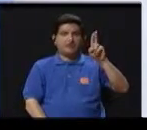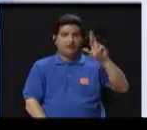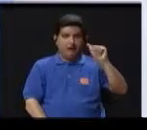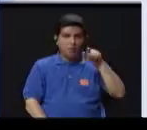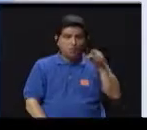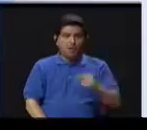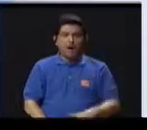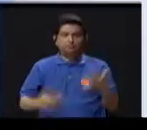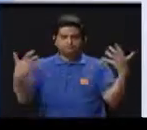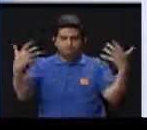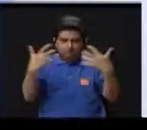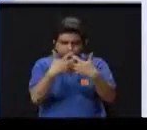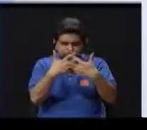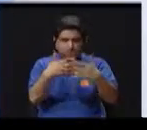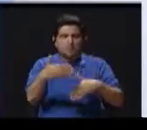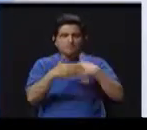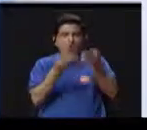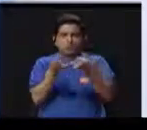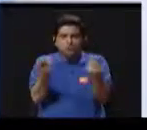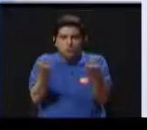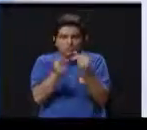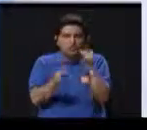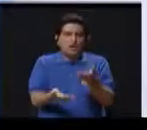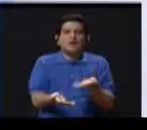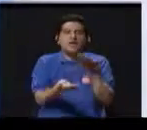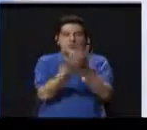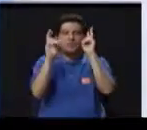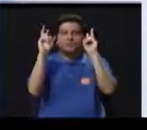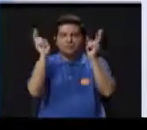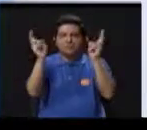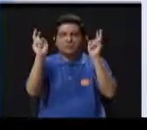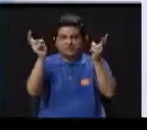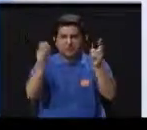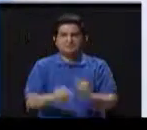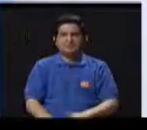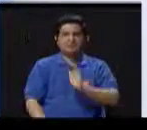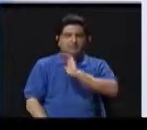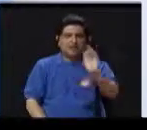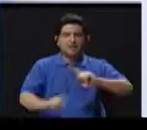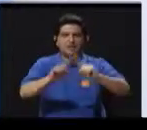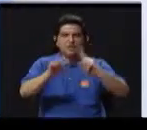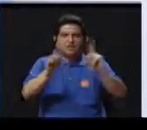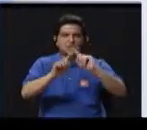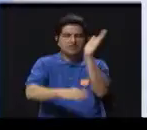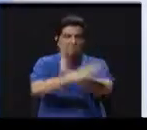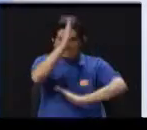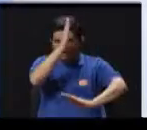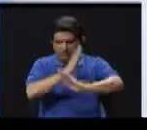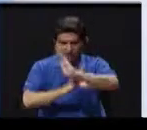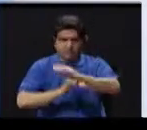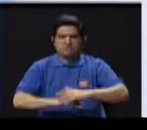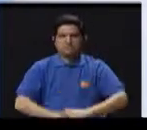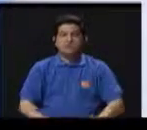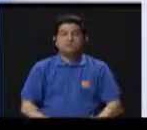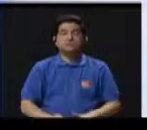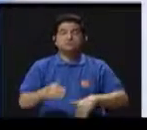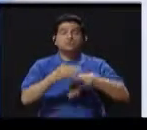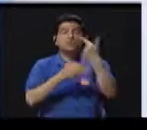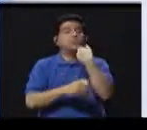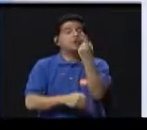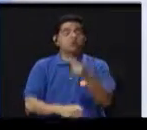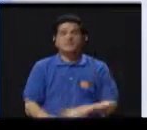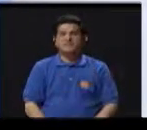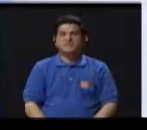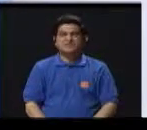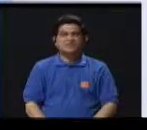la que montó la de postproducción, ella había propuesto este tema con niños con diferentes discapacidades y